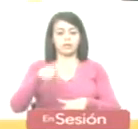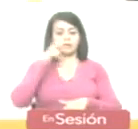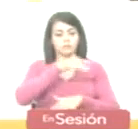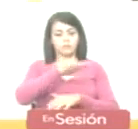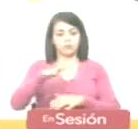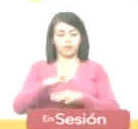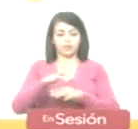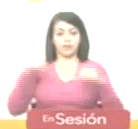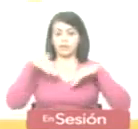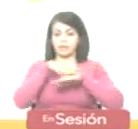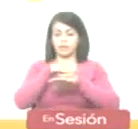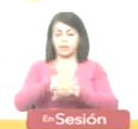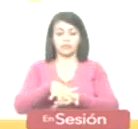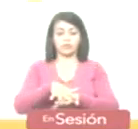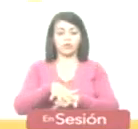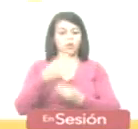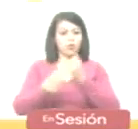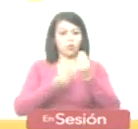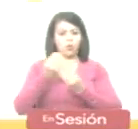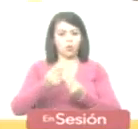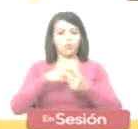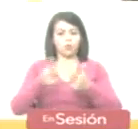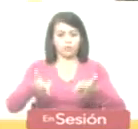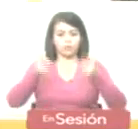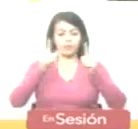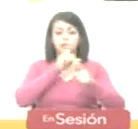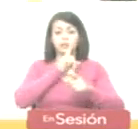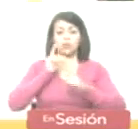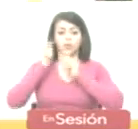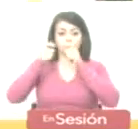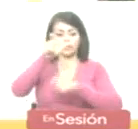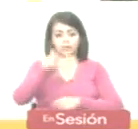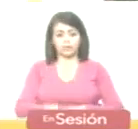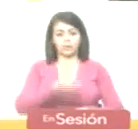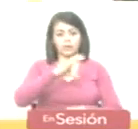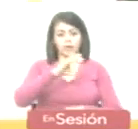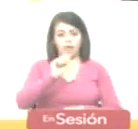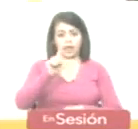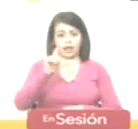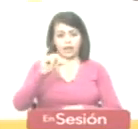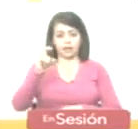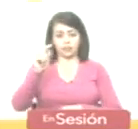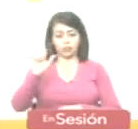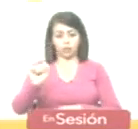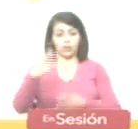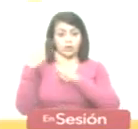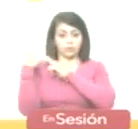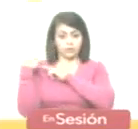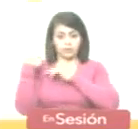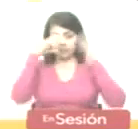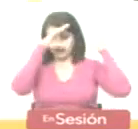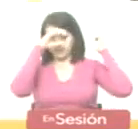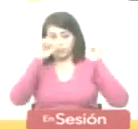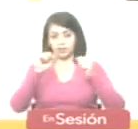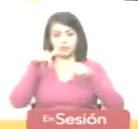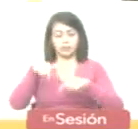e Integración, mediante el cual autoriza el nombramiento del ciudadano Calixto Ortega Ríos como